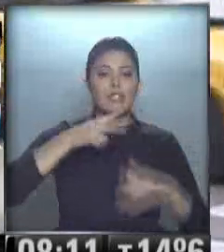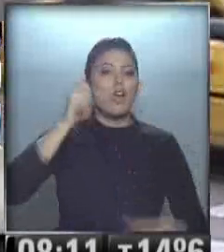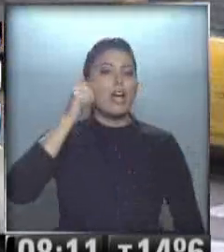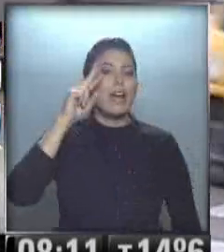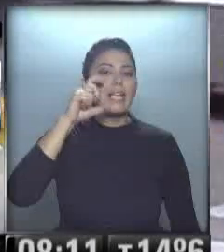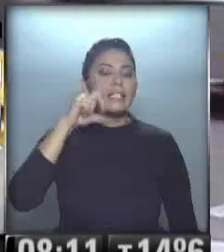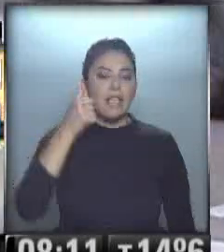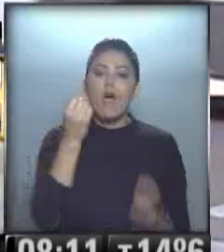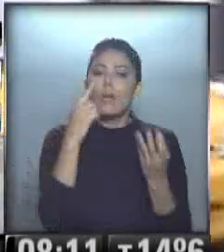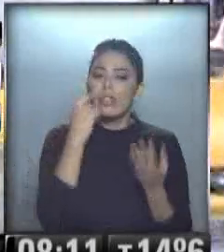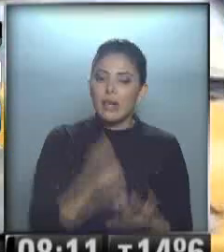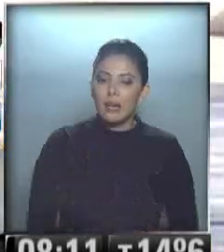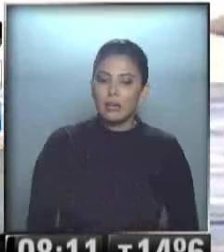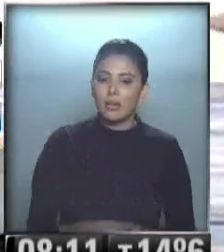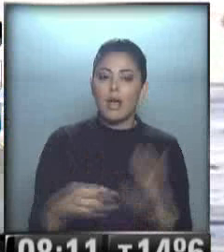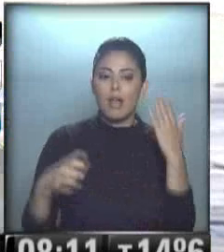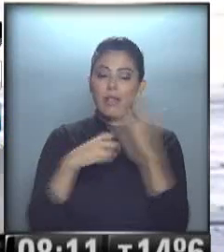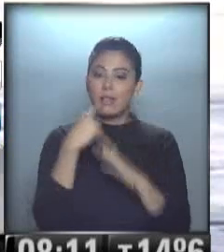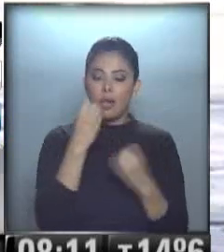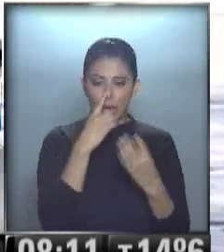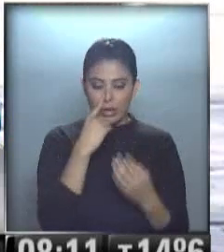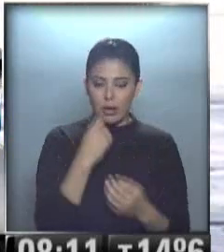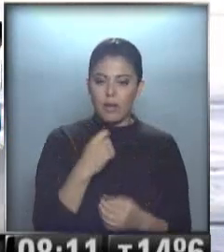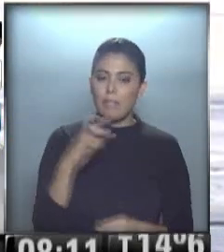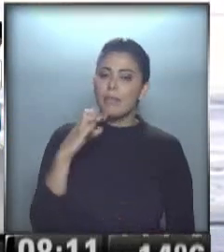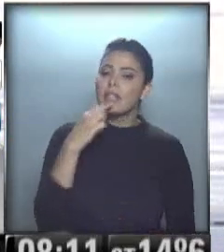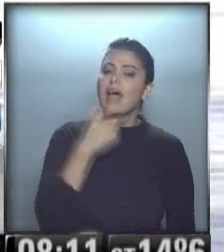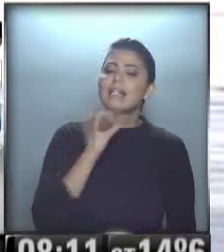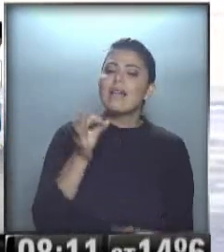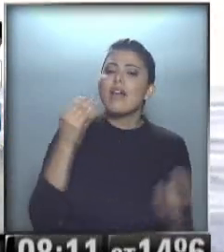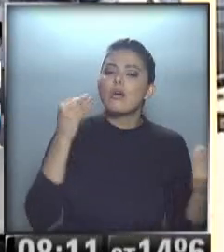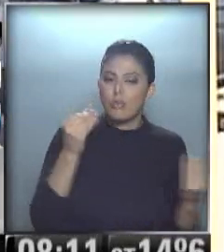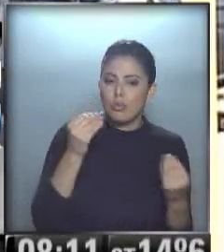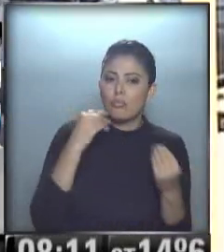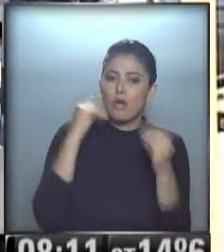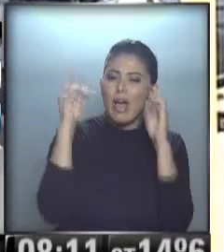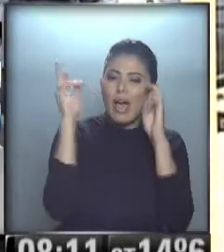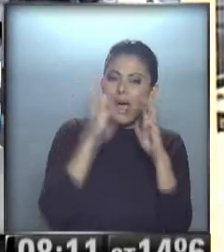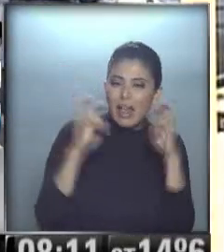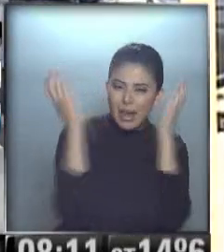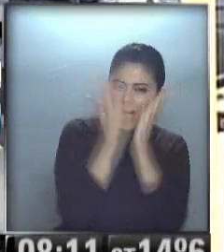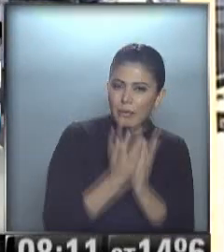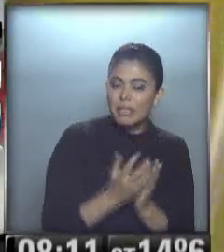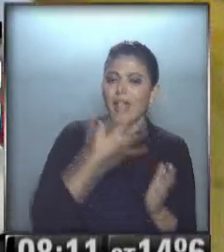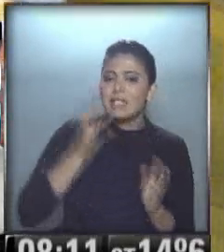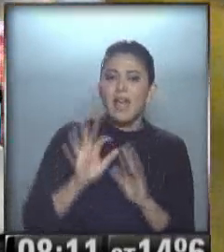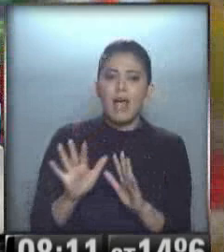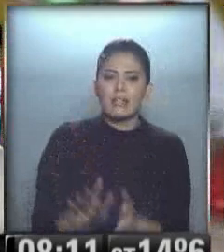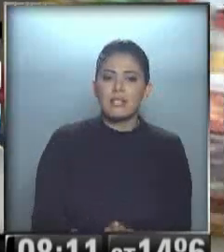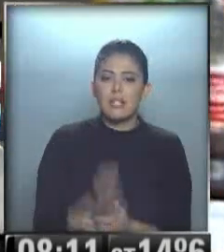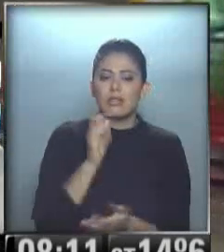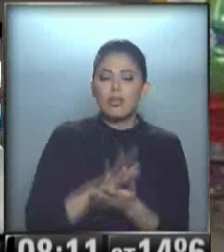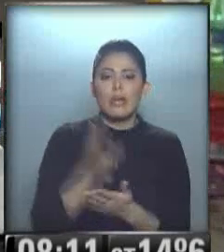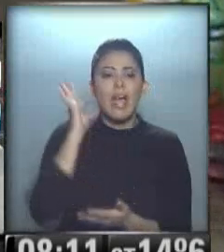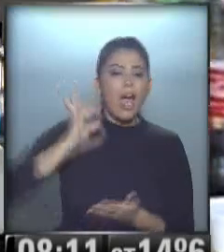buenos días. Buenos días. Bueno, queremos saber cómo llega a raíz de la investigación a esta decisión, ¿no? Del acuerdo